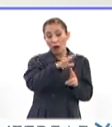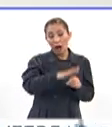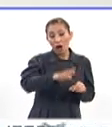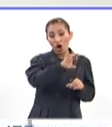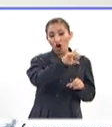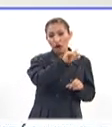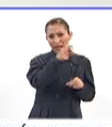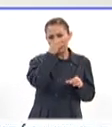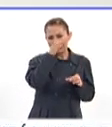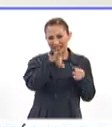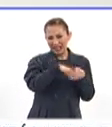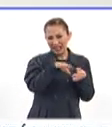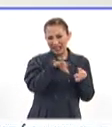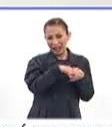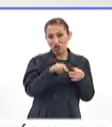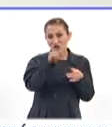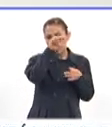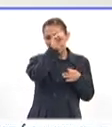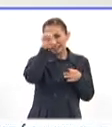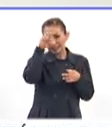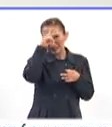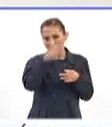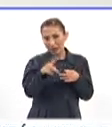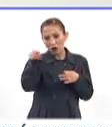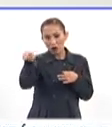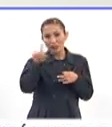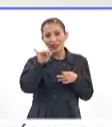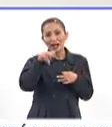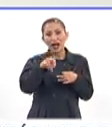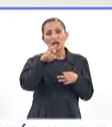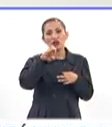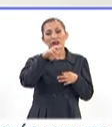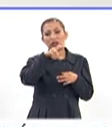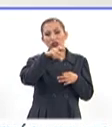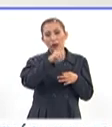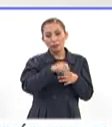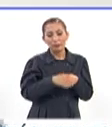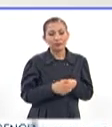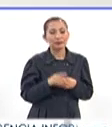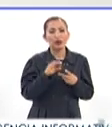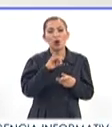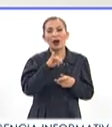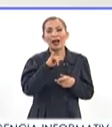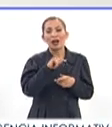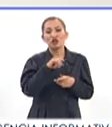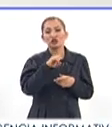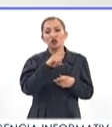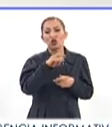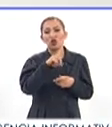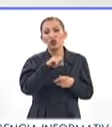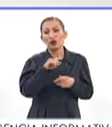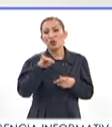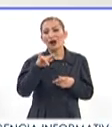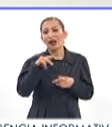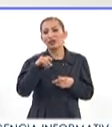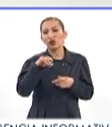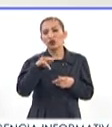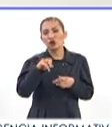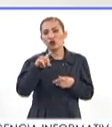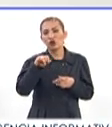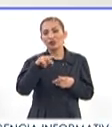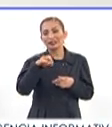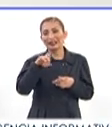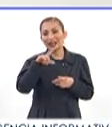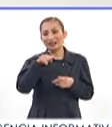colonia periférica del noreste mexicano, con Diana Rocío Espino Tapia, Juan Carlos Sordo Molina y Juan Antonio